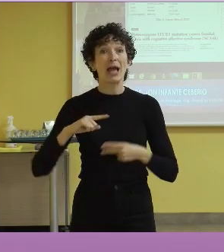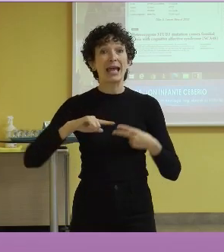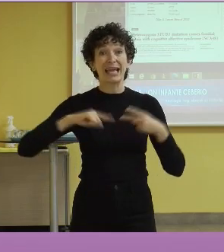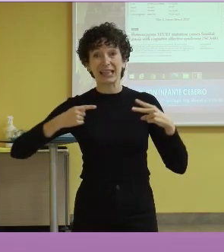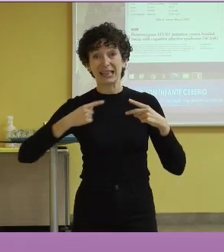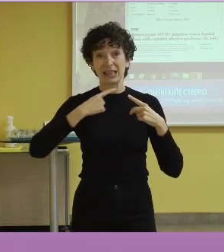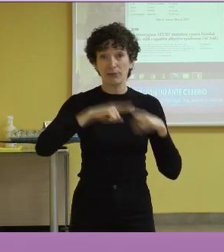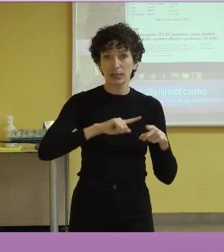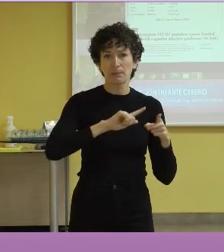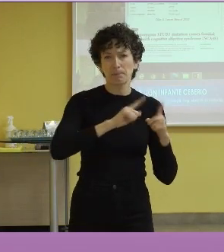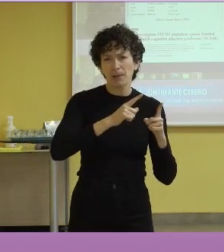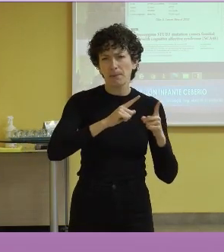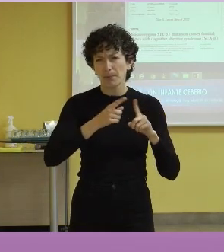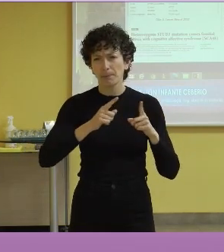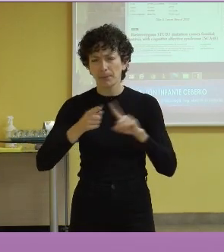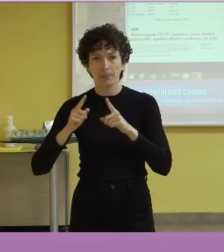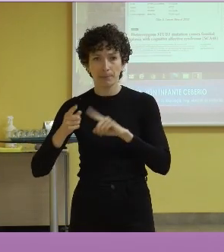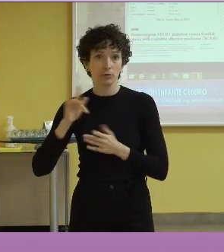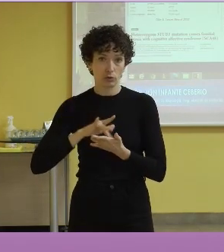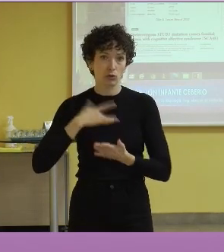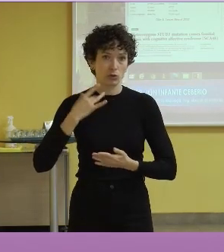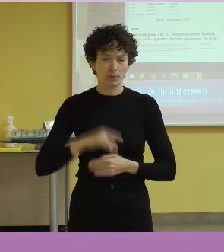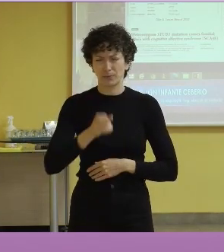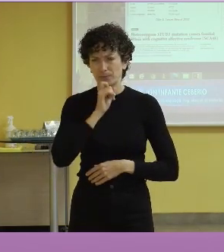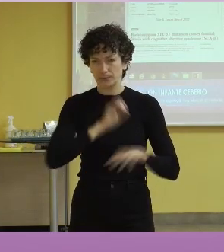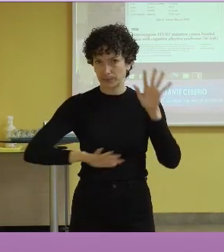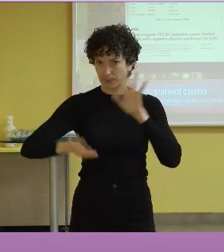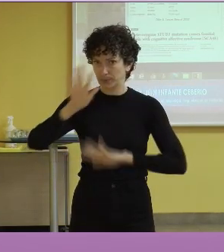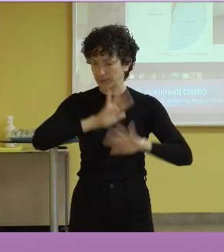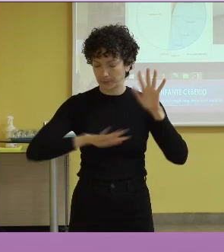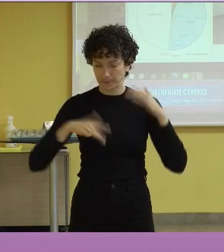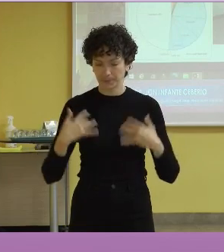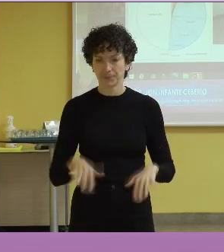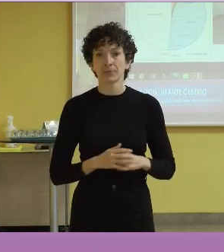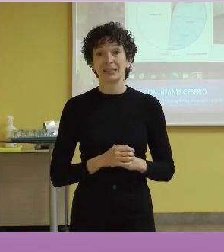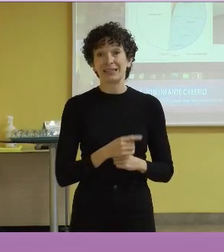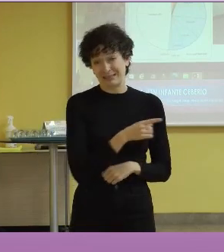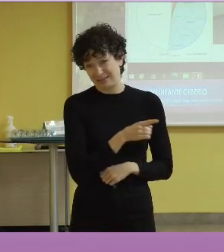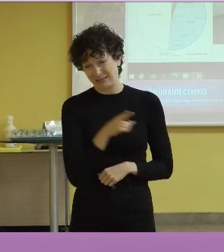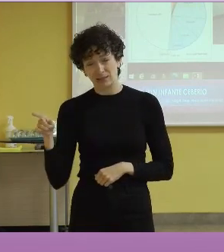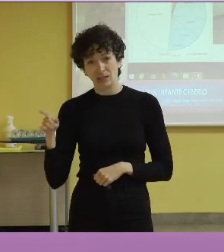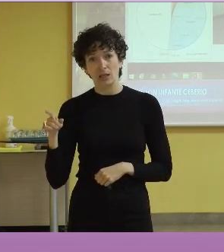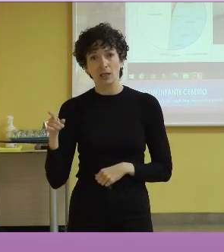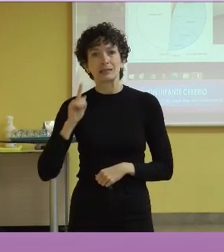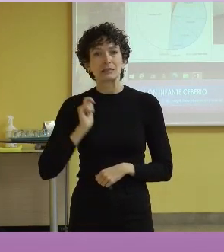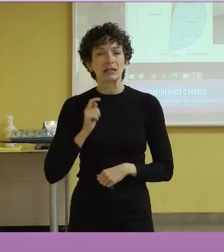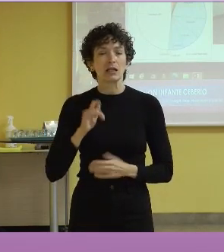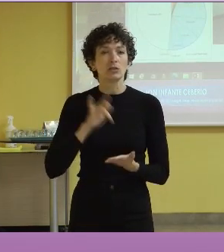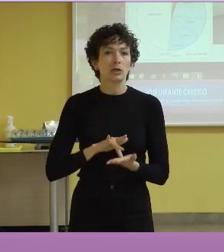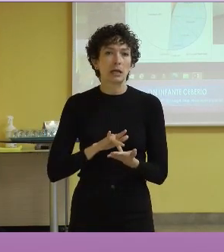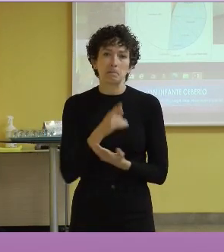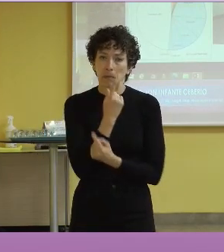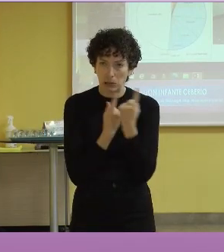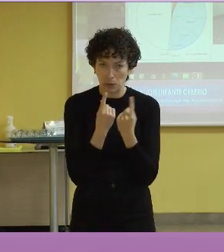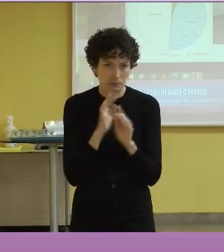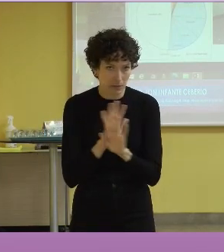diferente. O sea, esto es complicadísimo. De todas estas, las más frecuentes son unas